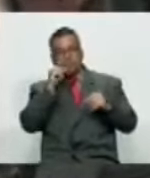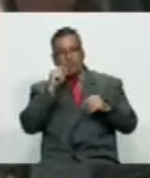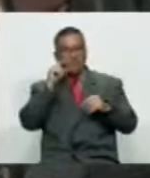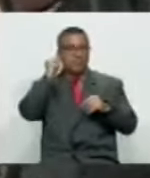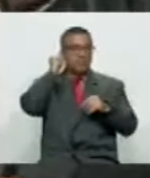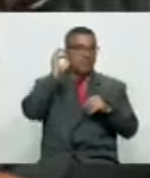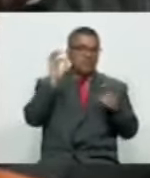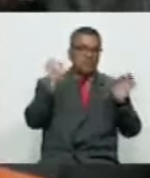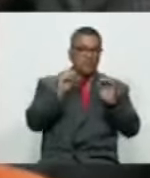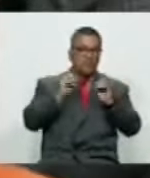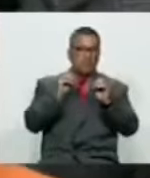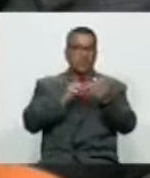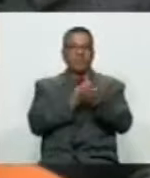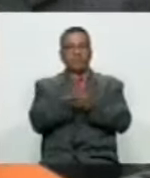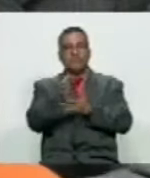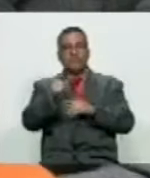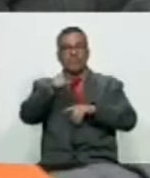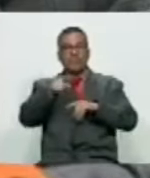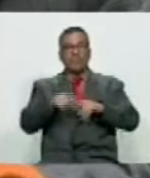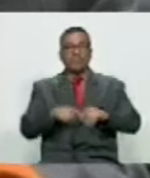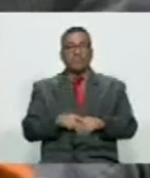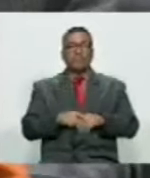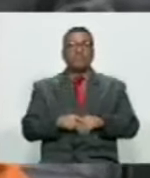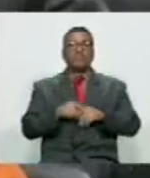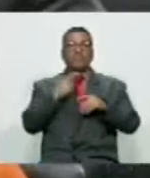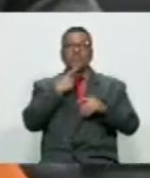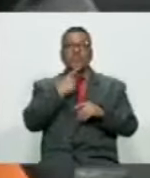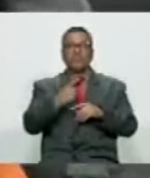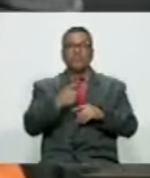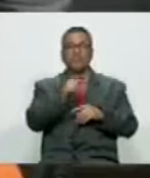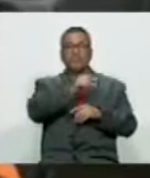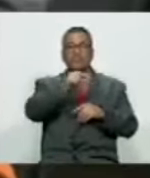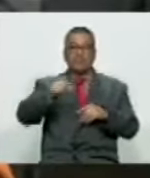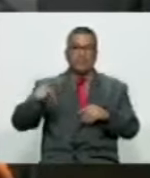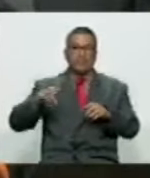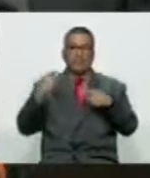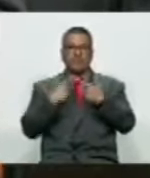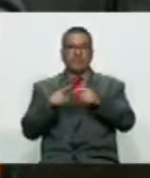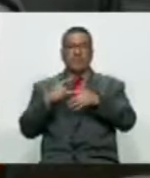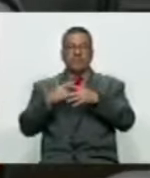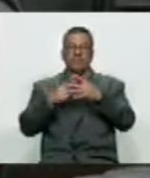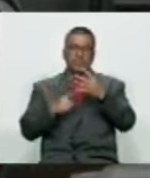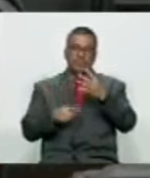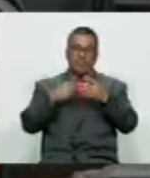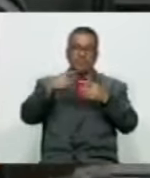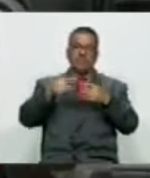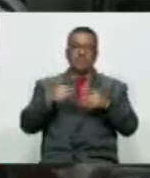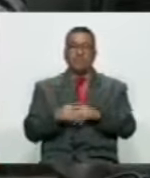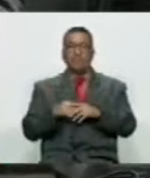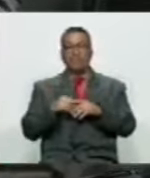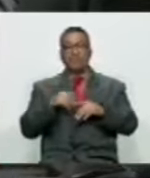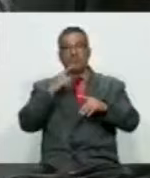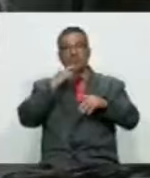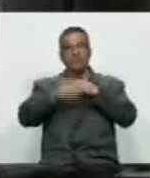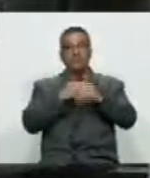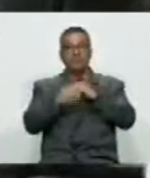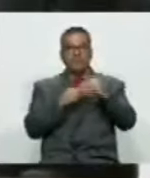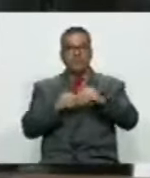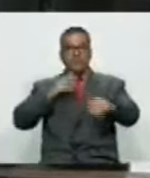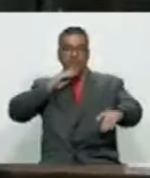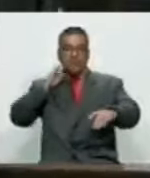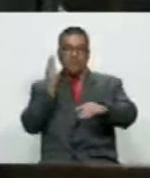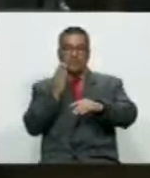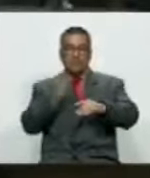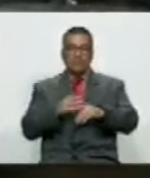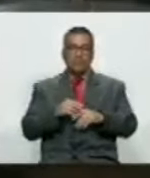por orientación sexual, identidad de género, expresión de género o de cualquier otra naturaleza que constituya